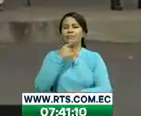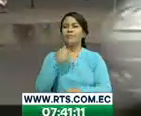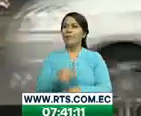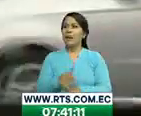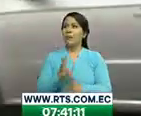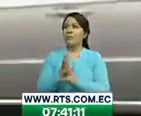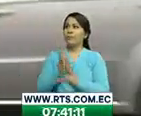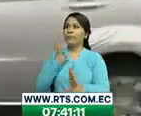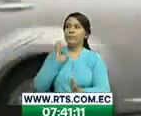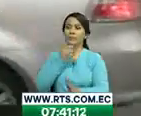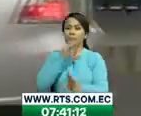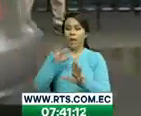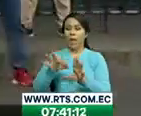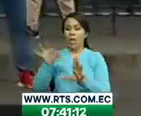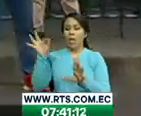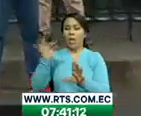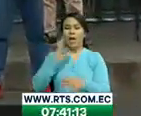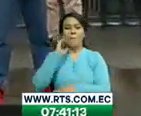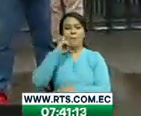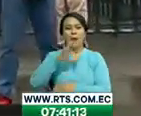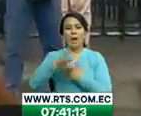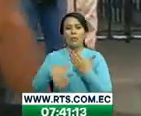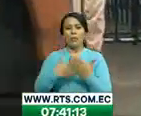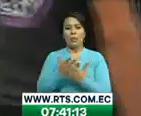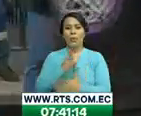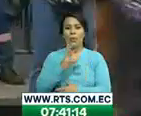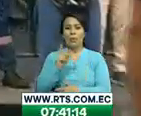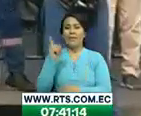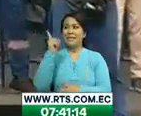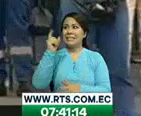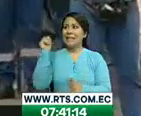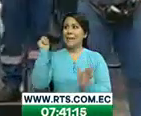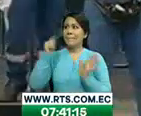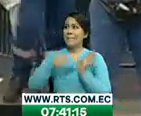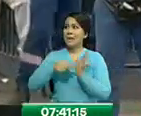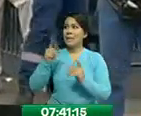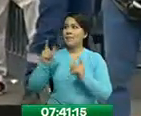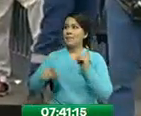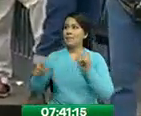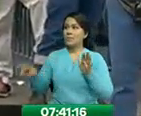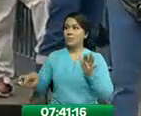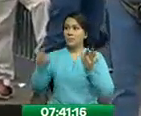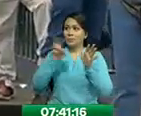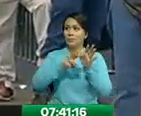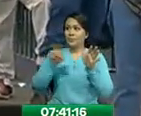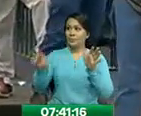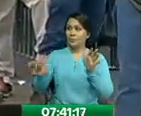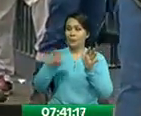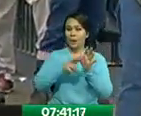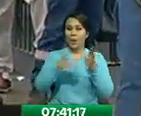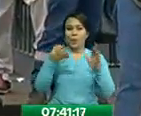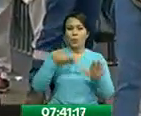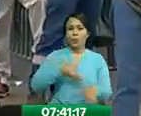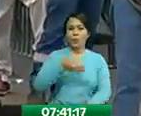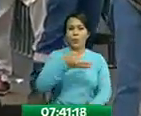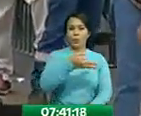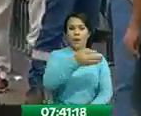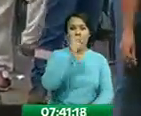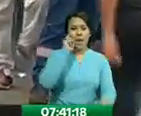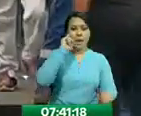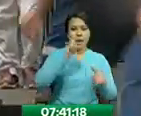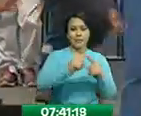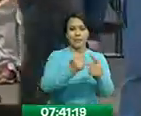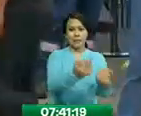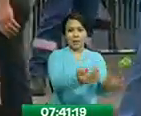este sitio. Consideremos que más de 100.000 personas se movilizan diariamente de Durán al puerto principal